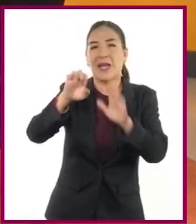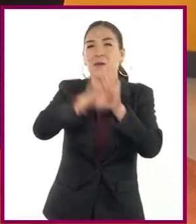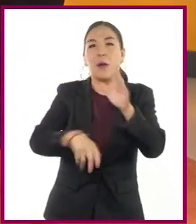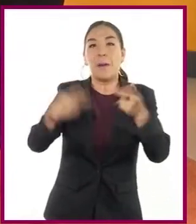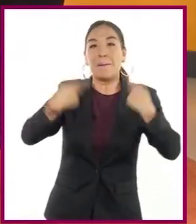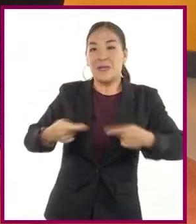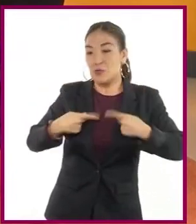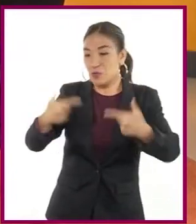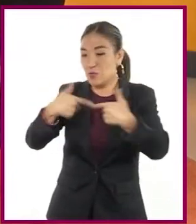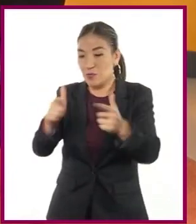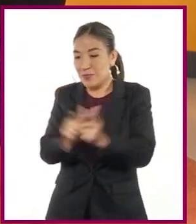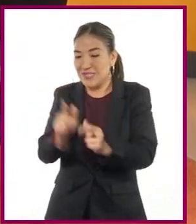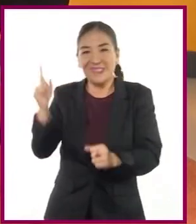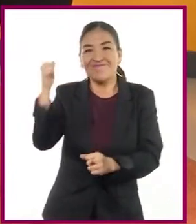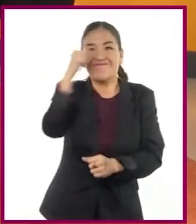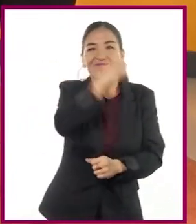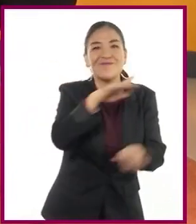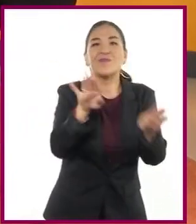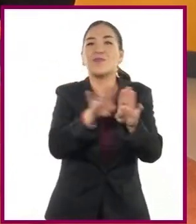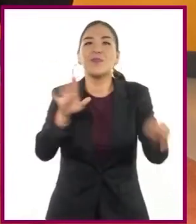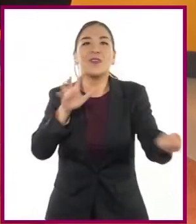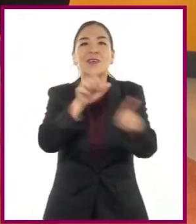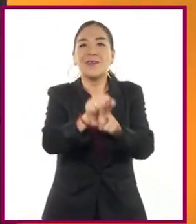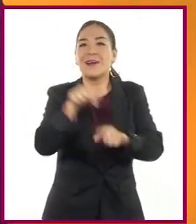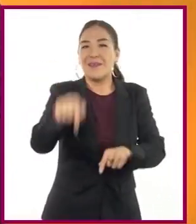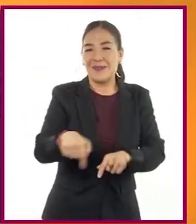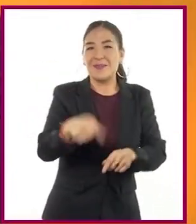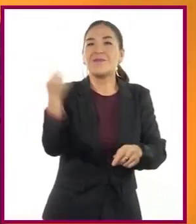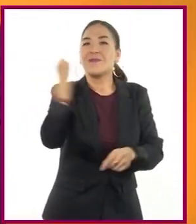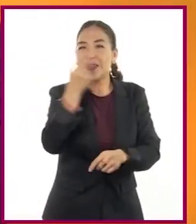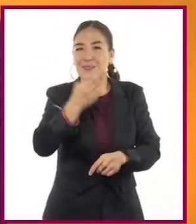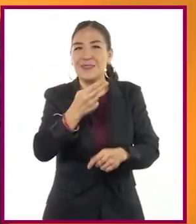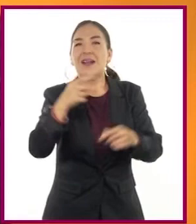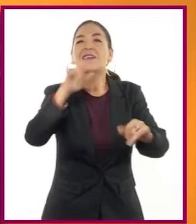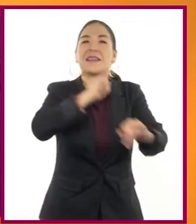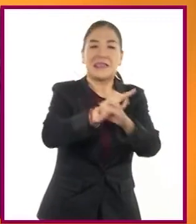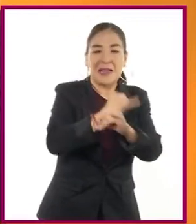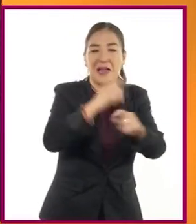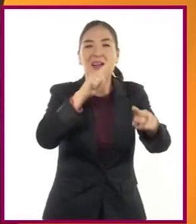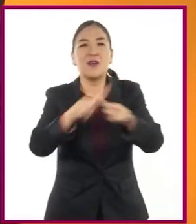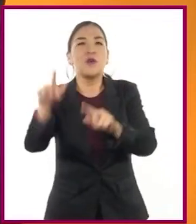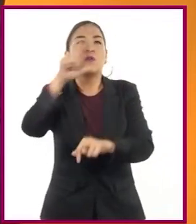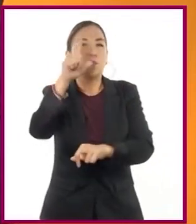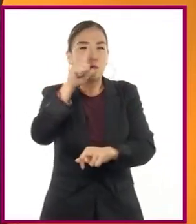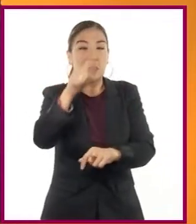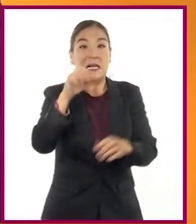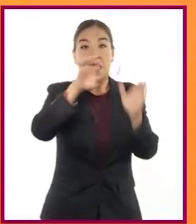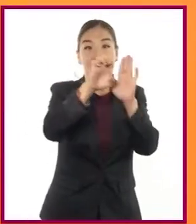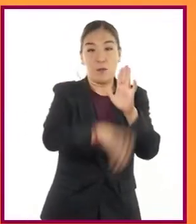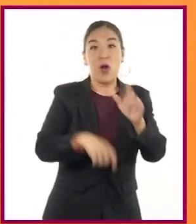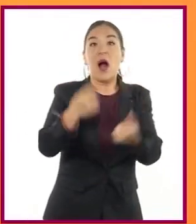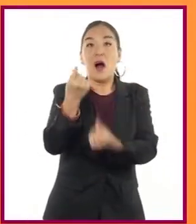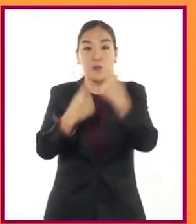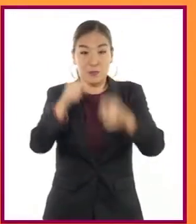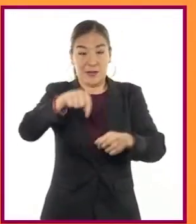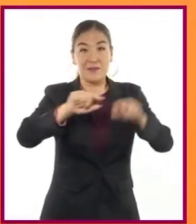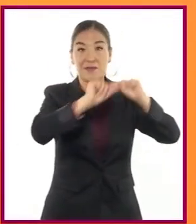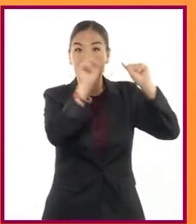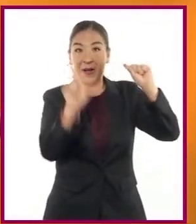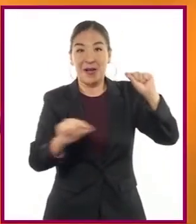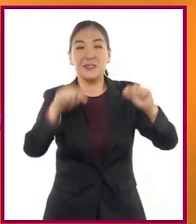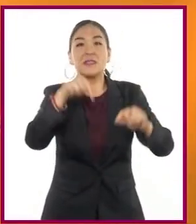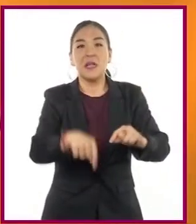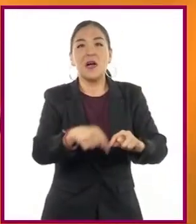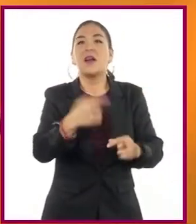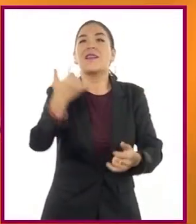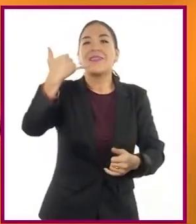sus necesidades con ciertos productos y servicios. Existen algunas regiones de nuestro país en las que las